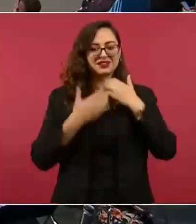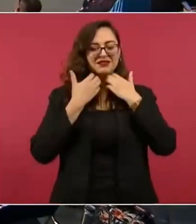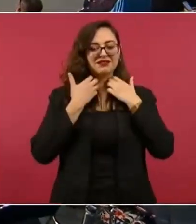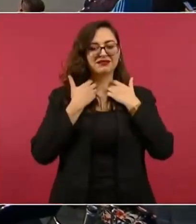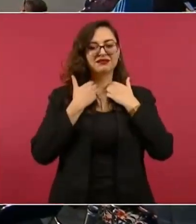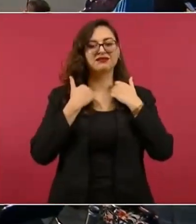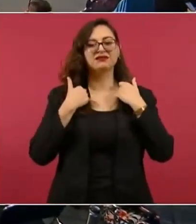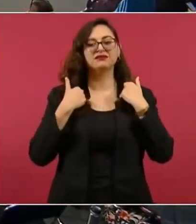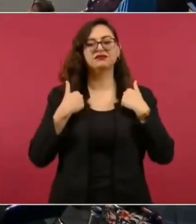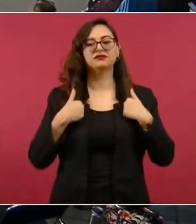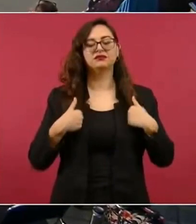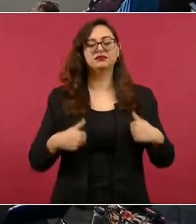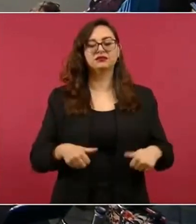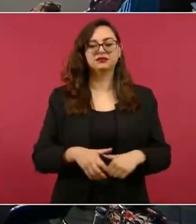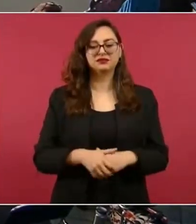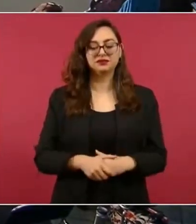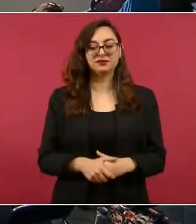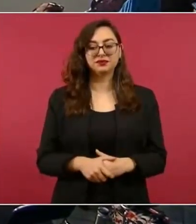mejor